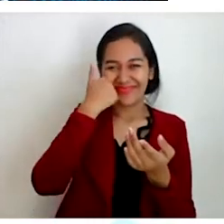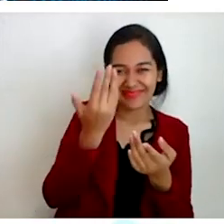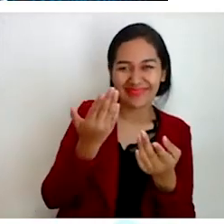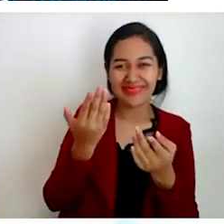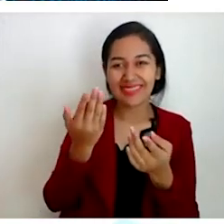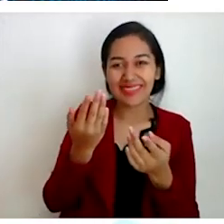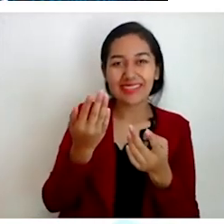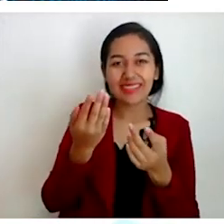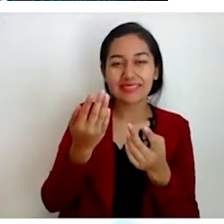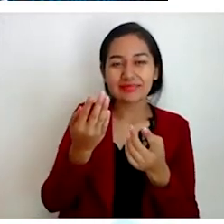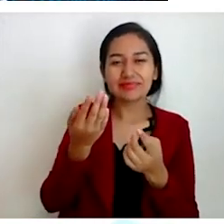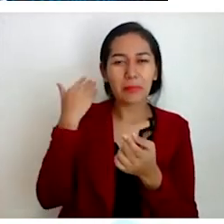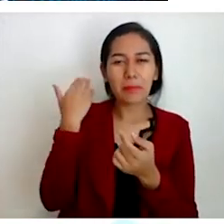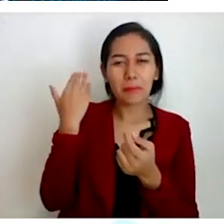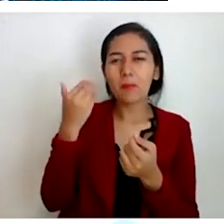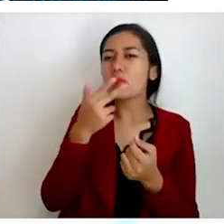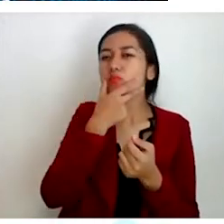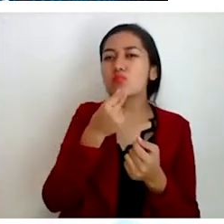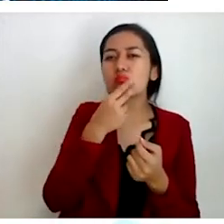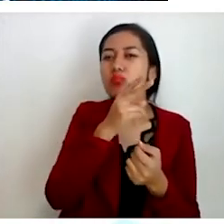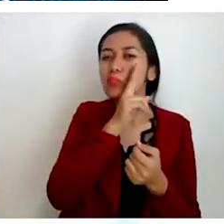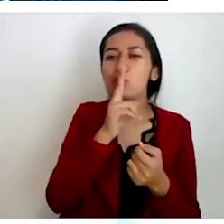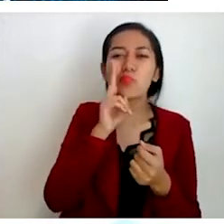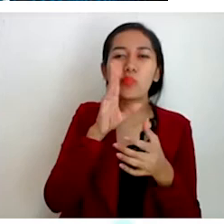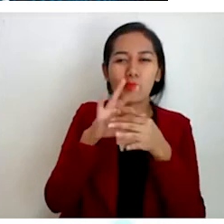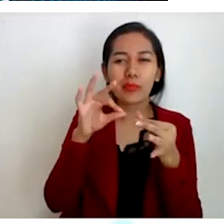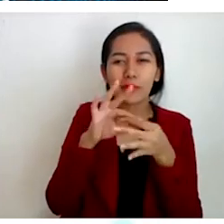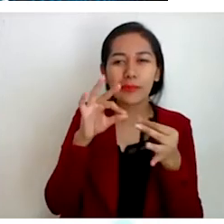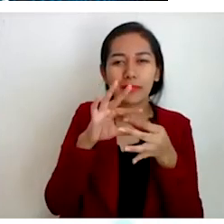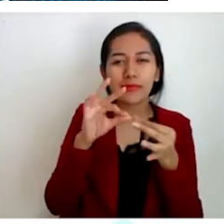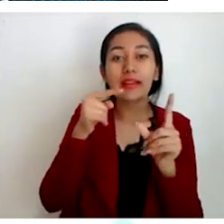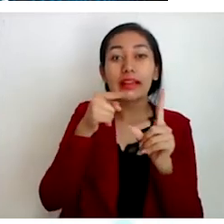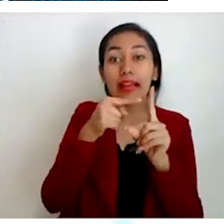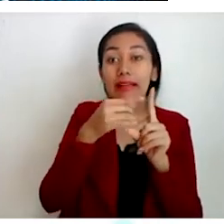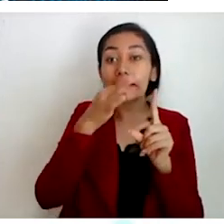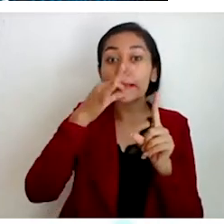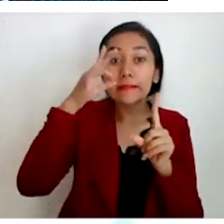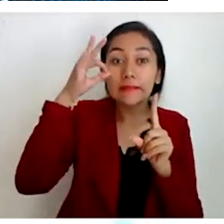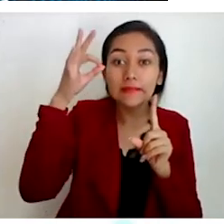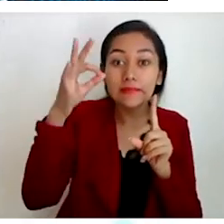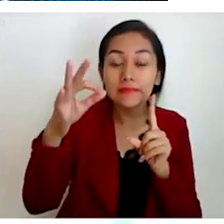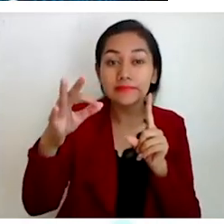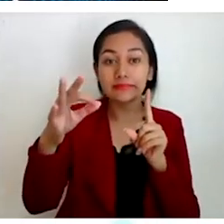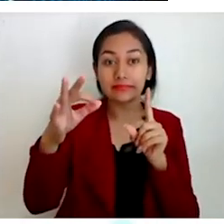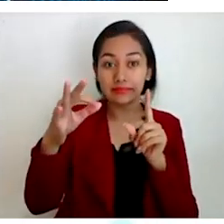se supo en la prensa de la época y que a partir de esas fuentes hemerográficas, el gran